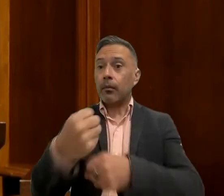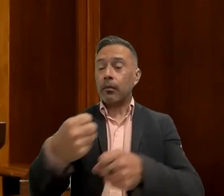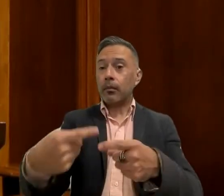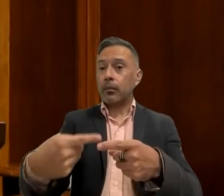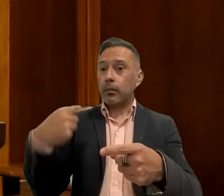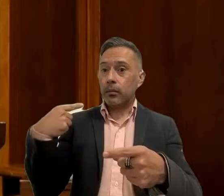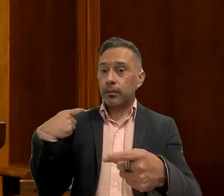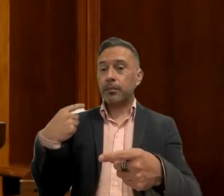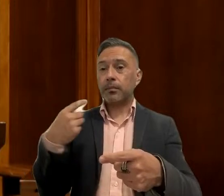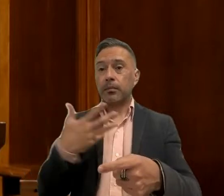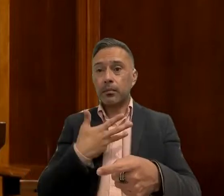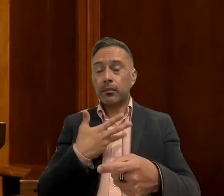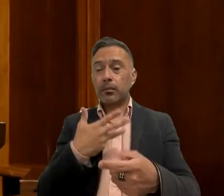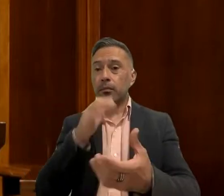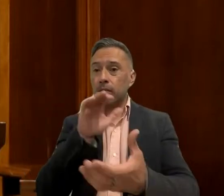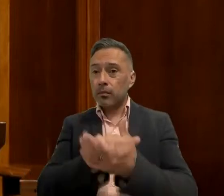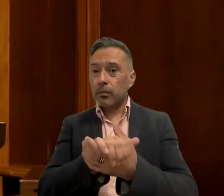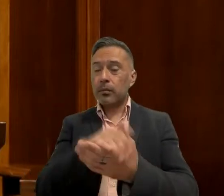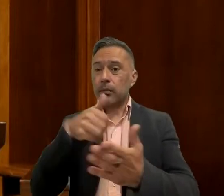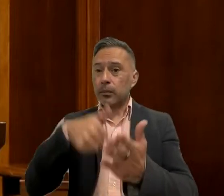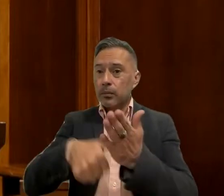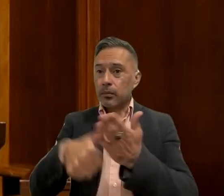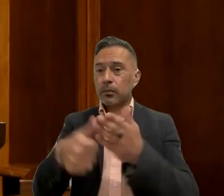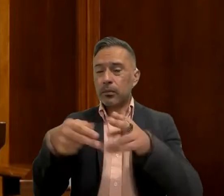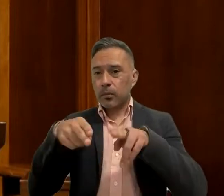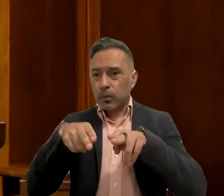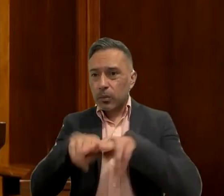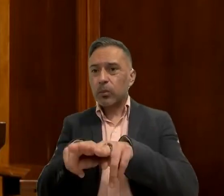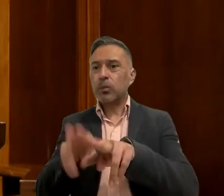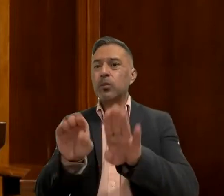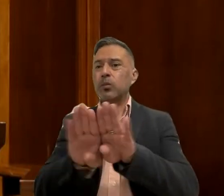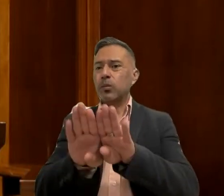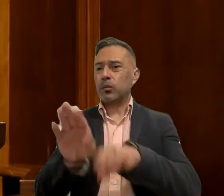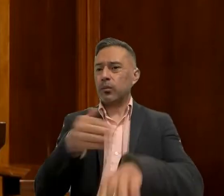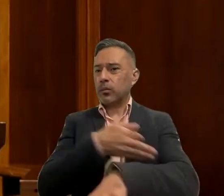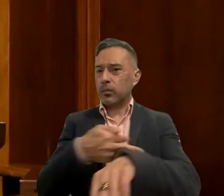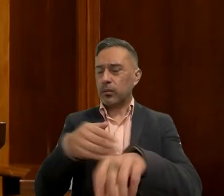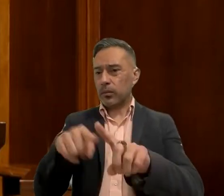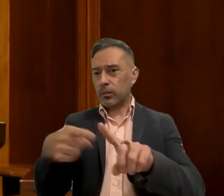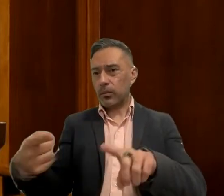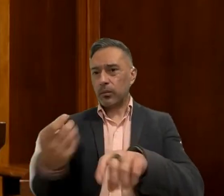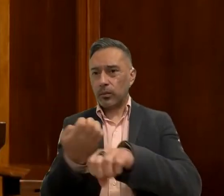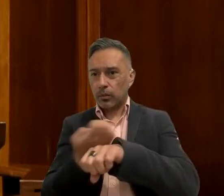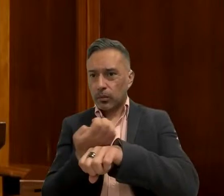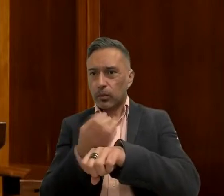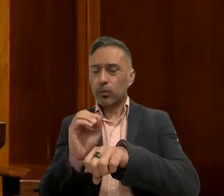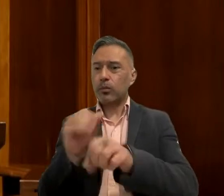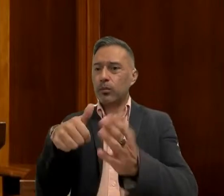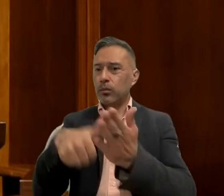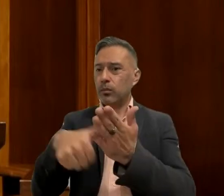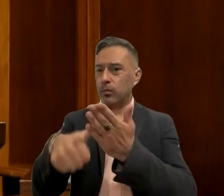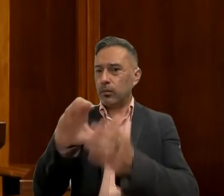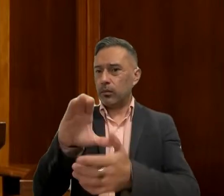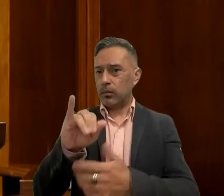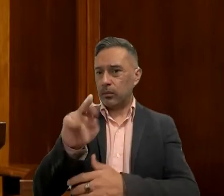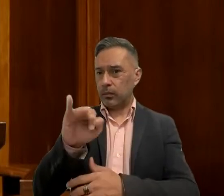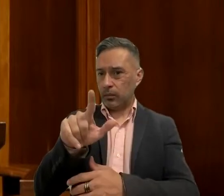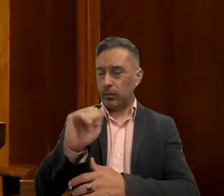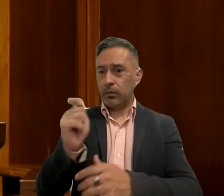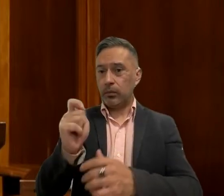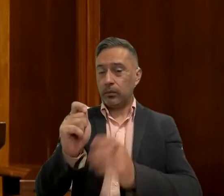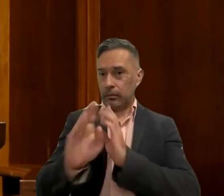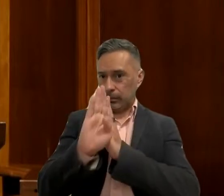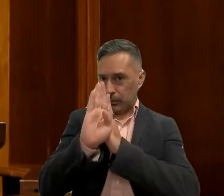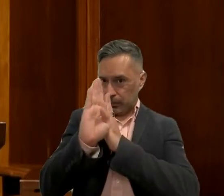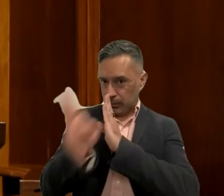o concubinato o unión de hecho o de parentesco por consanguinidad o civil, en línea recta, sin limitación